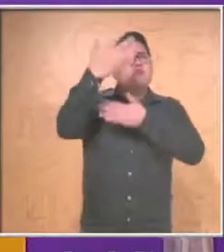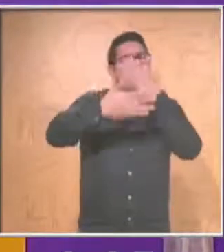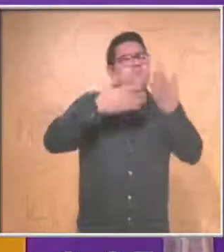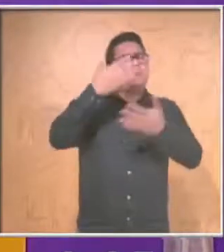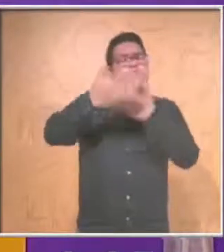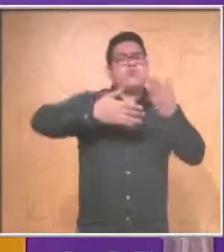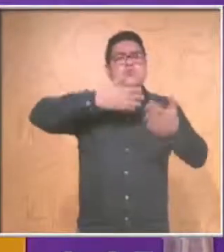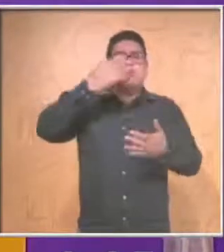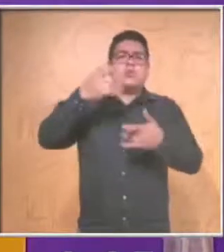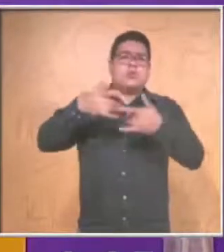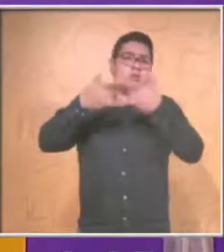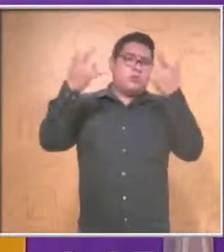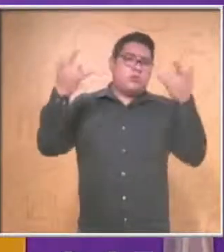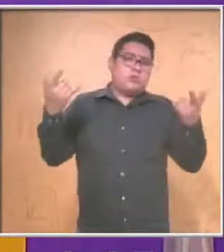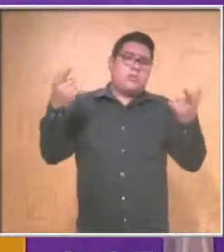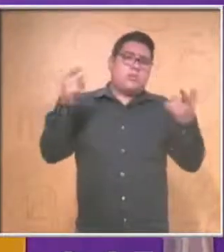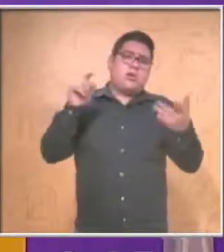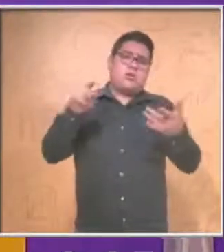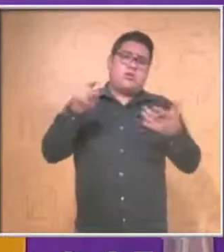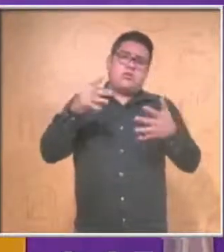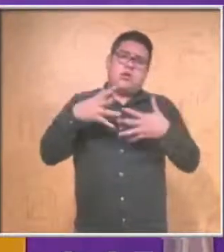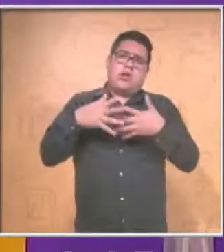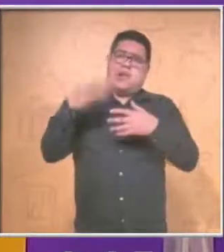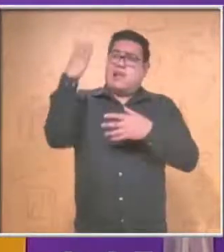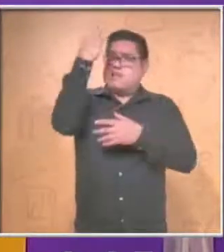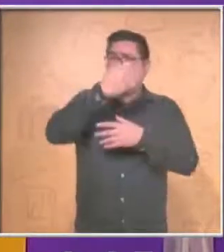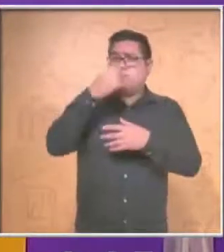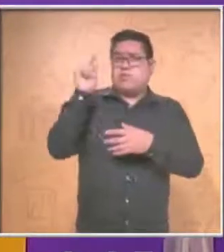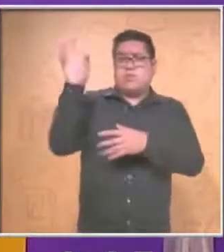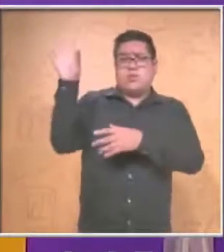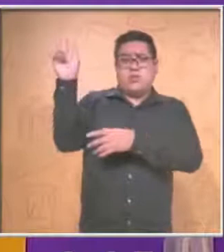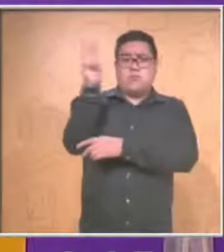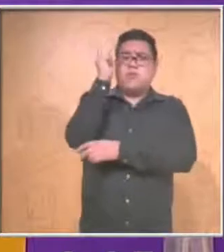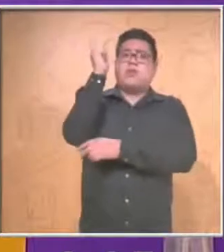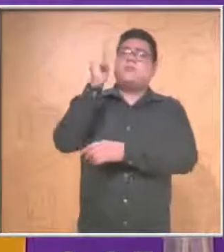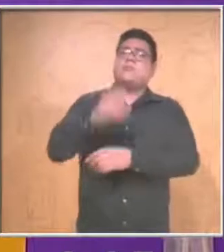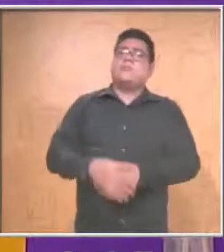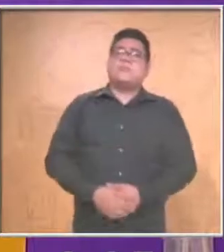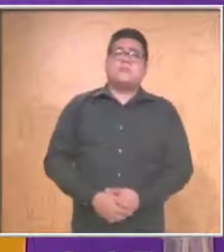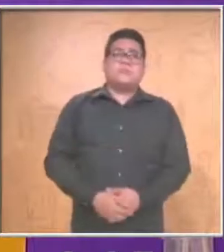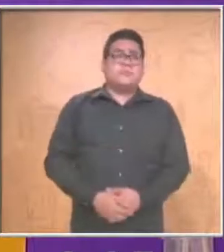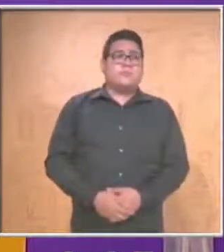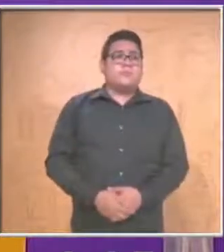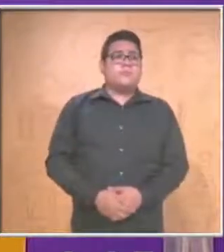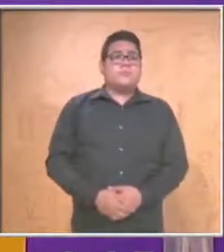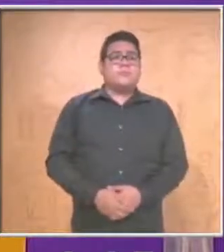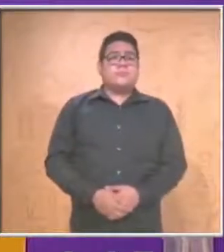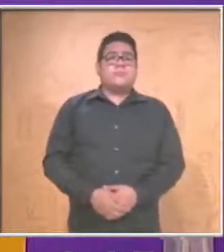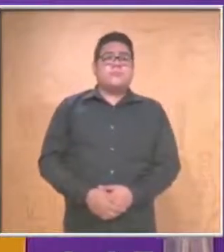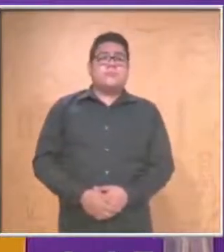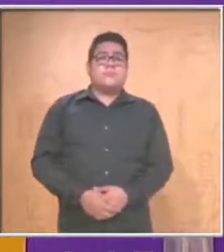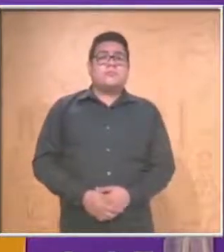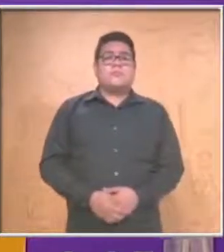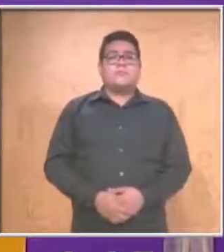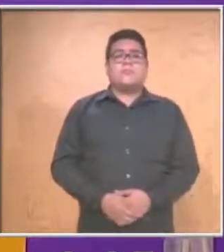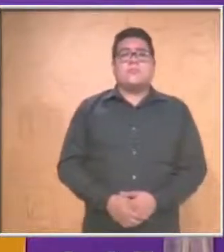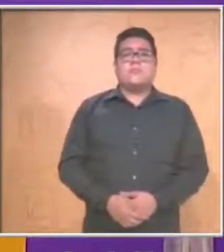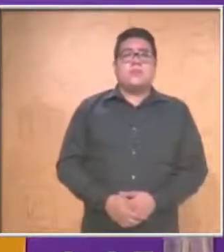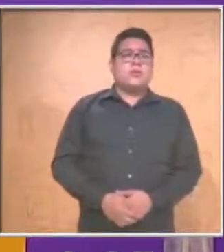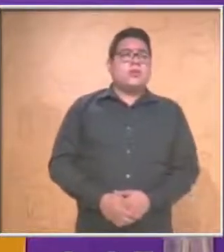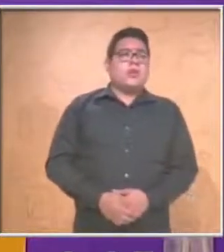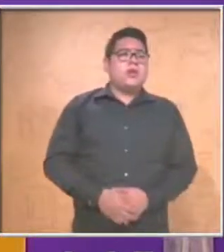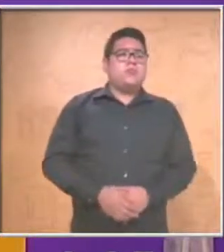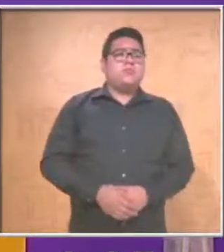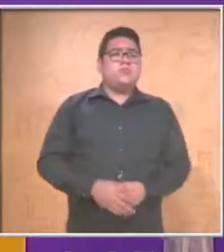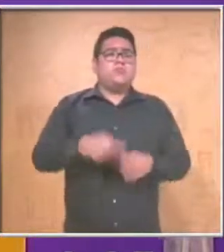la examinación a la que vas a ser sujeto cuando vayas a presentar el examen de ingreso a educación media superior. Este